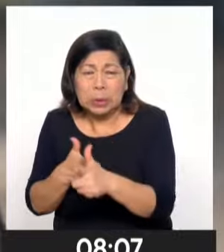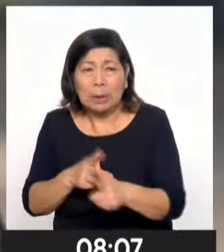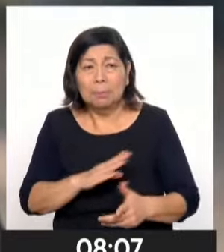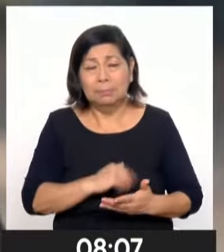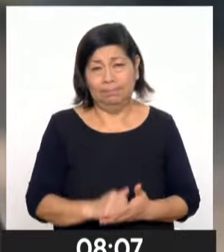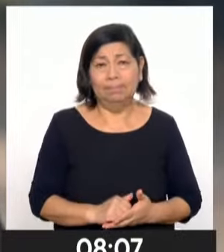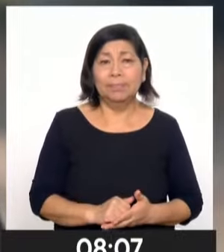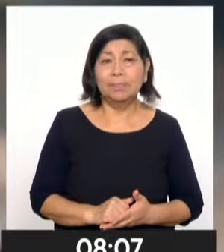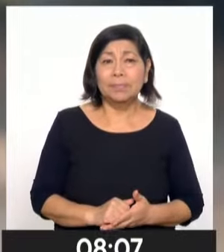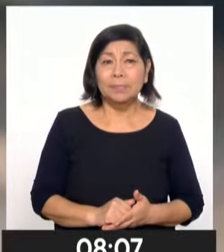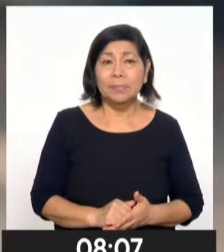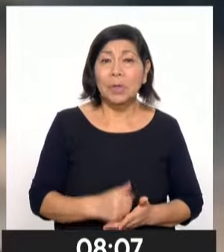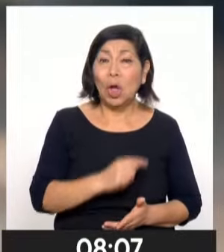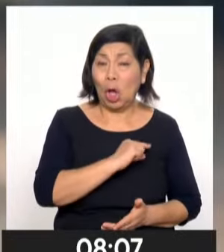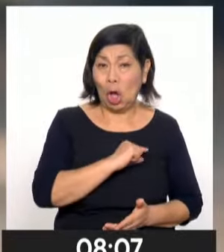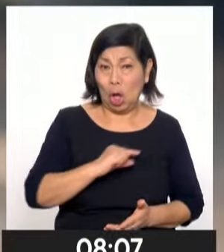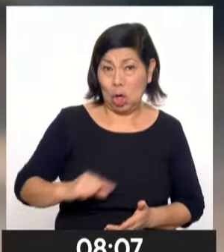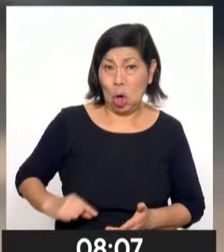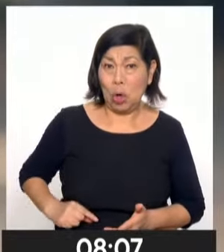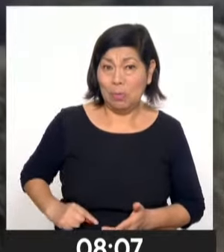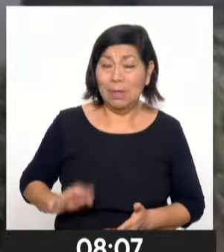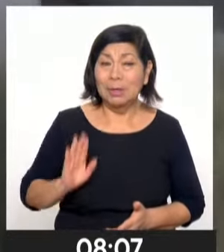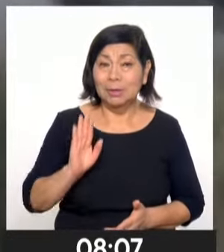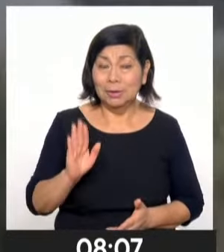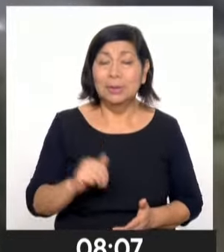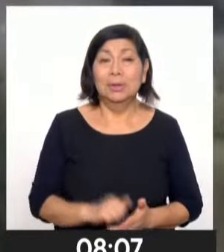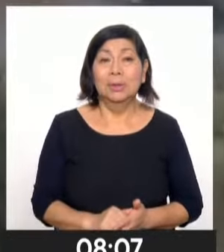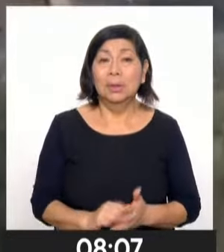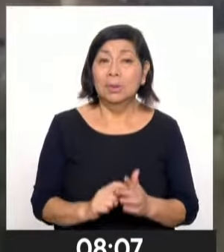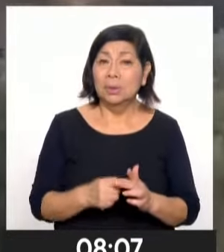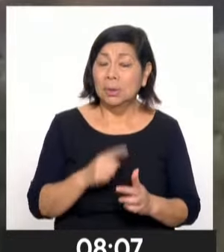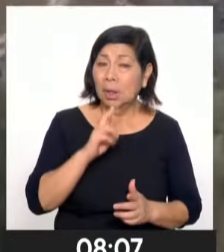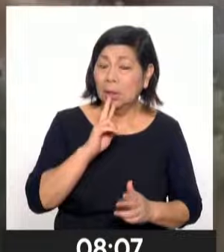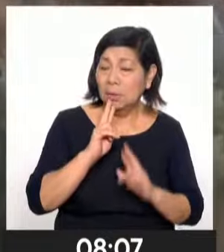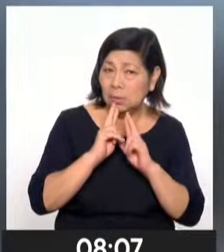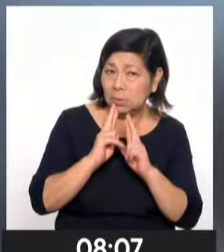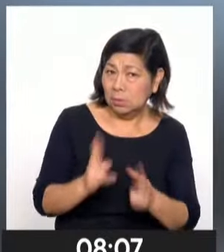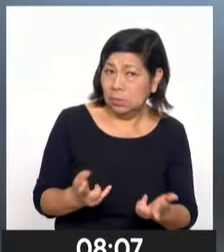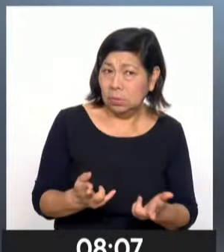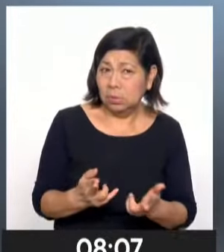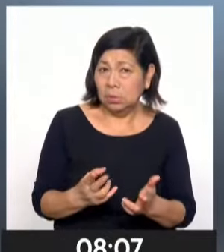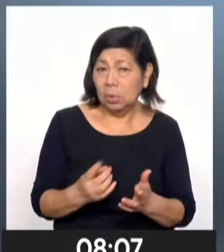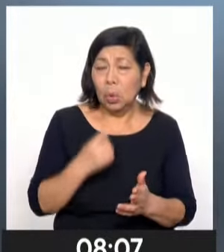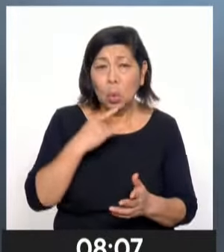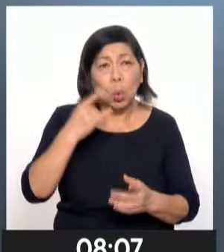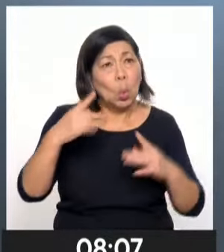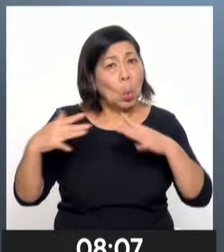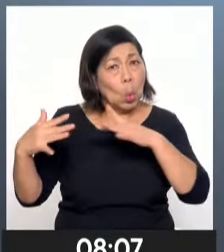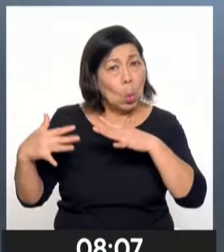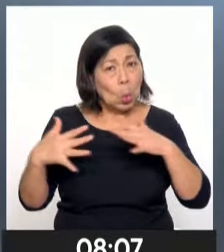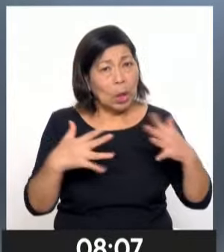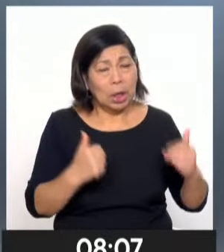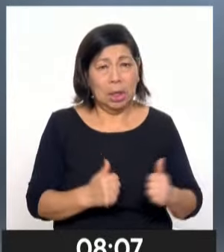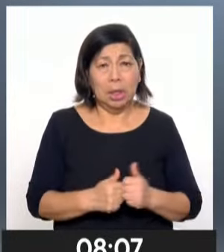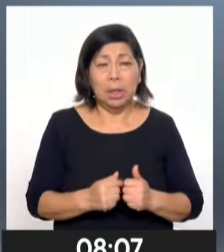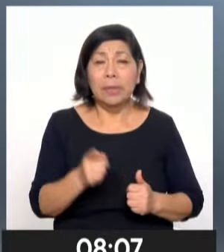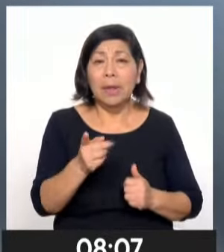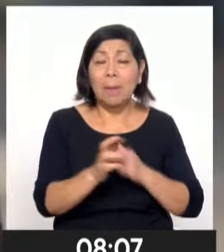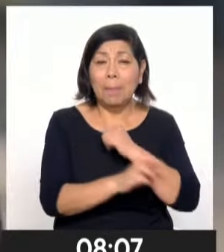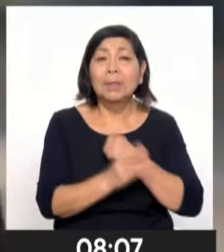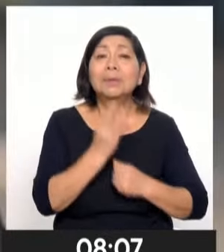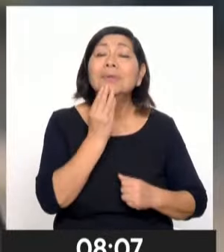Para ese momento, el gobierno de Benjamín Netanyahu empezó a responder. El decreto de estado de guerra por parte de Israel